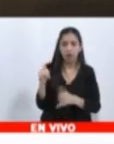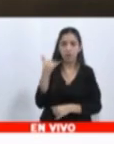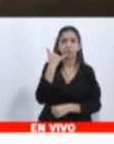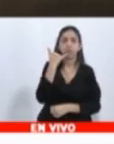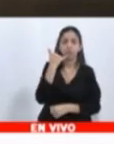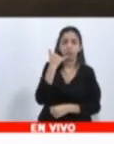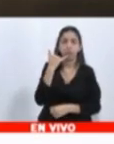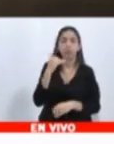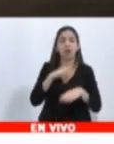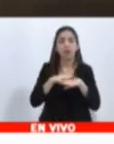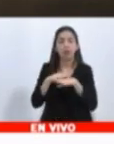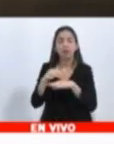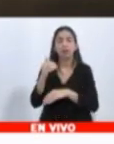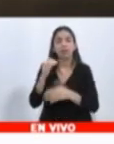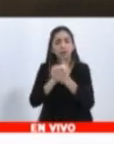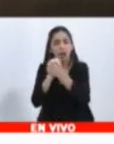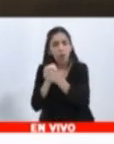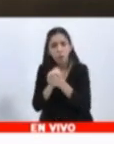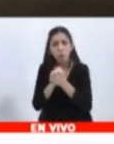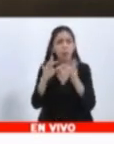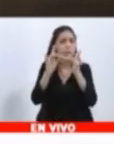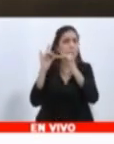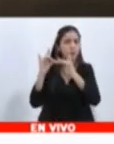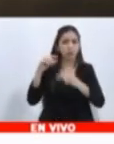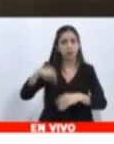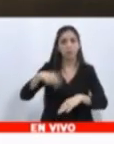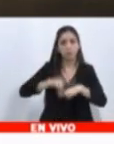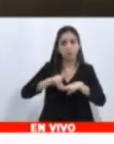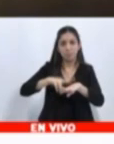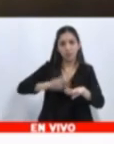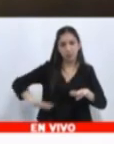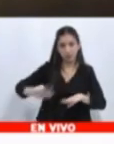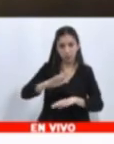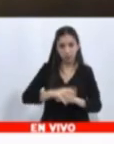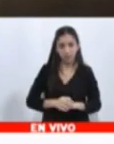donde nos hemos reencontrado con los grandes desafíos que tenemos.